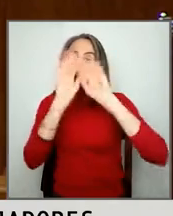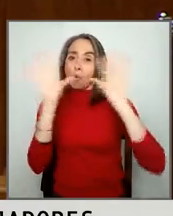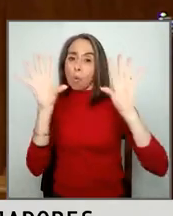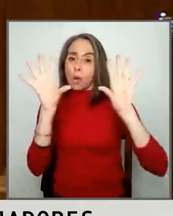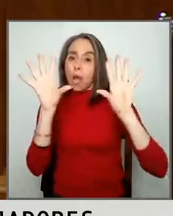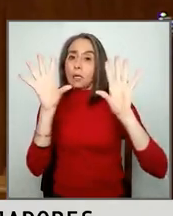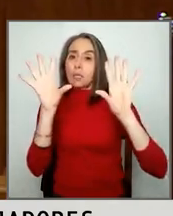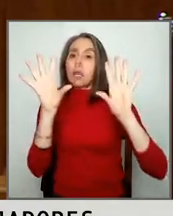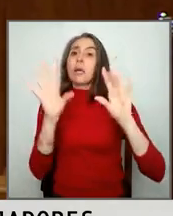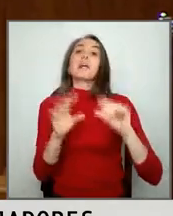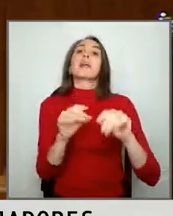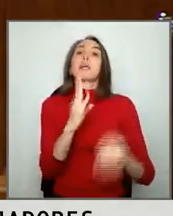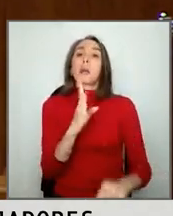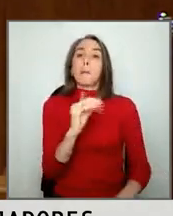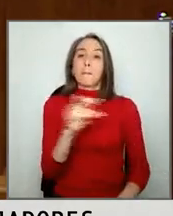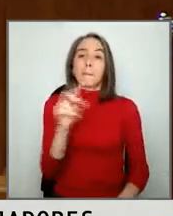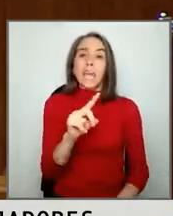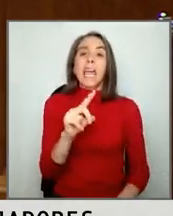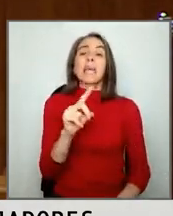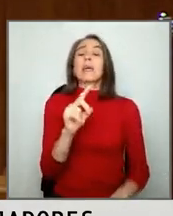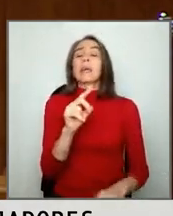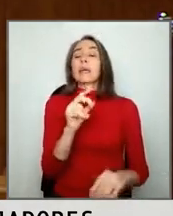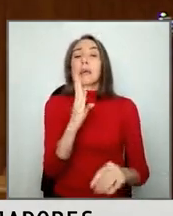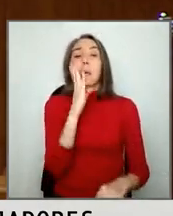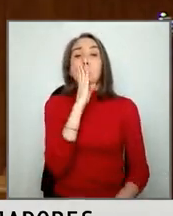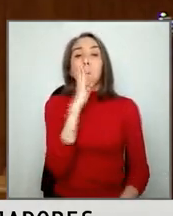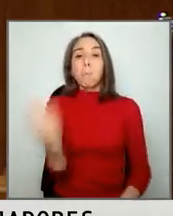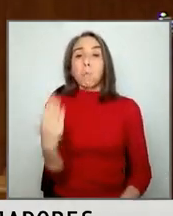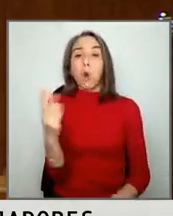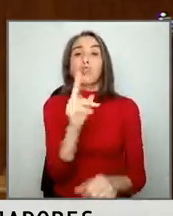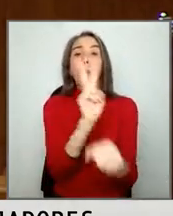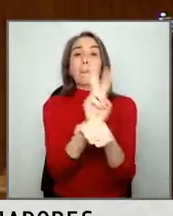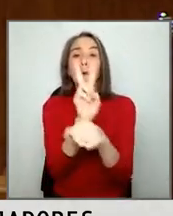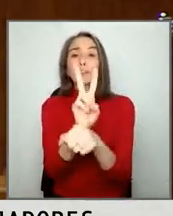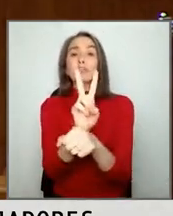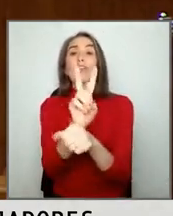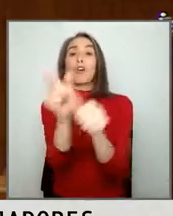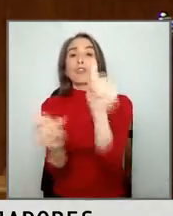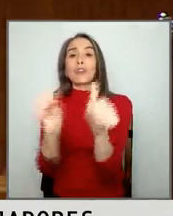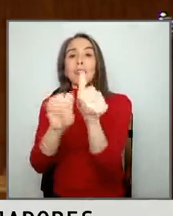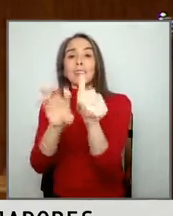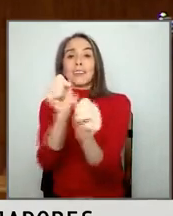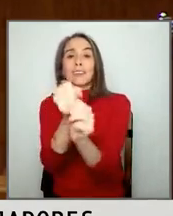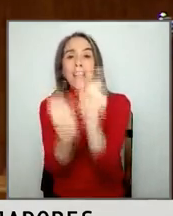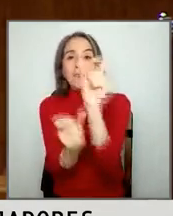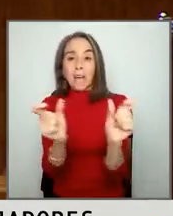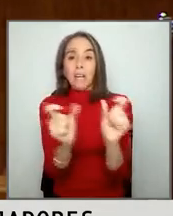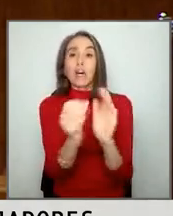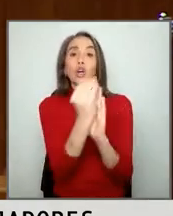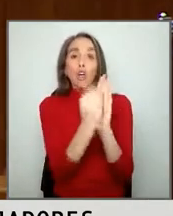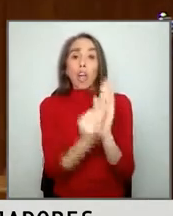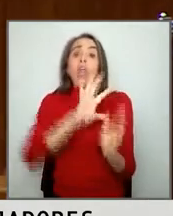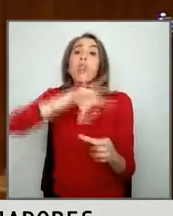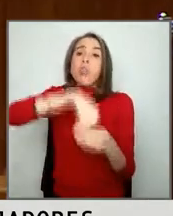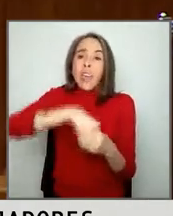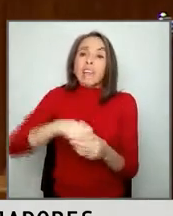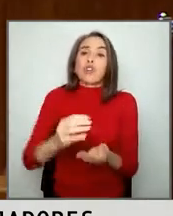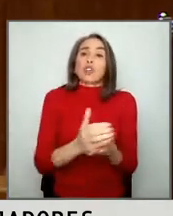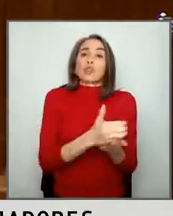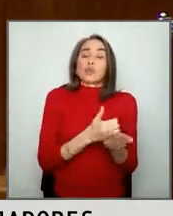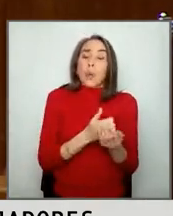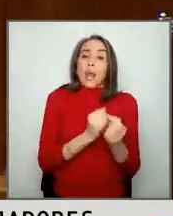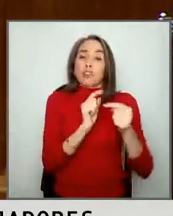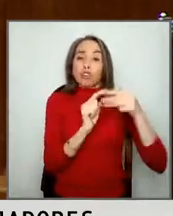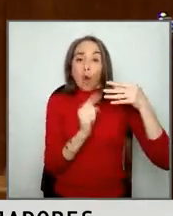y bonos que recibían docentes y trabajadores y que se consideraba parte del salario no debía ser